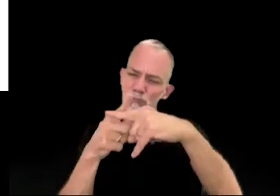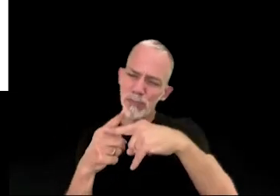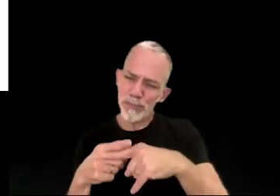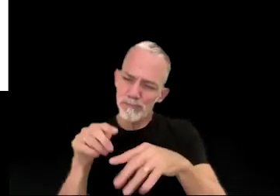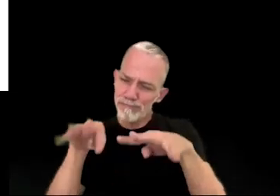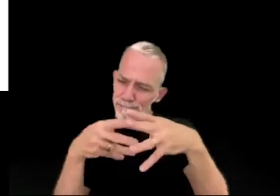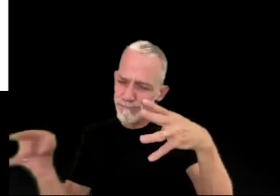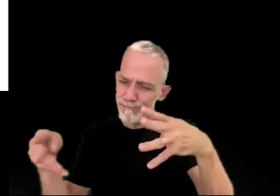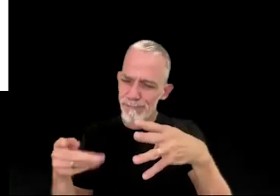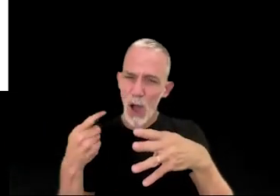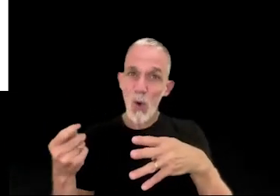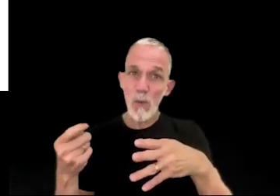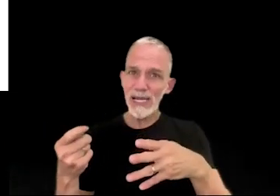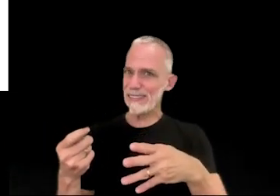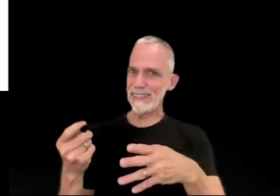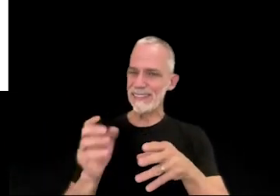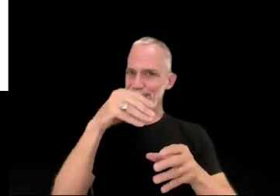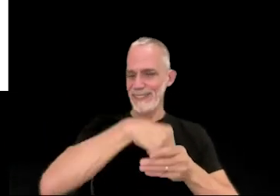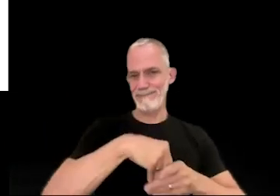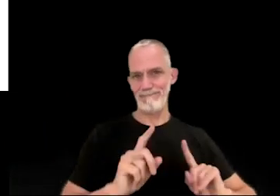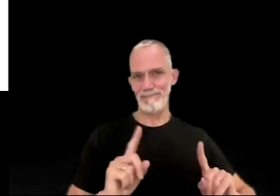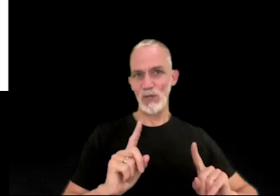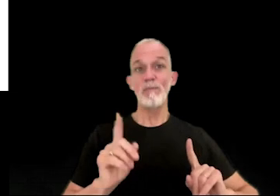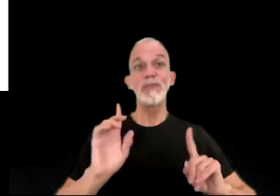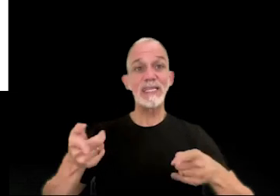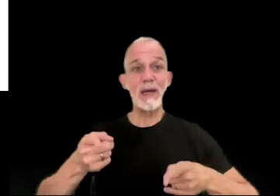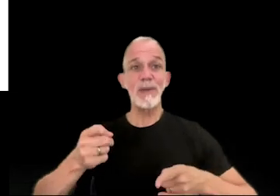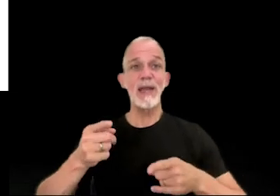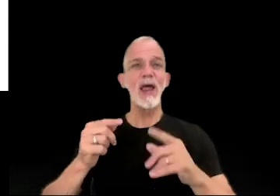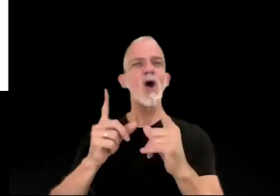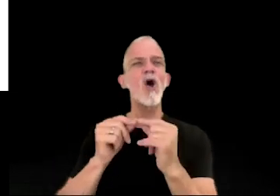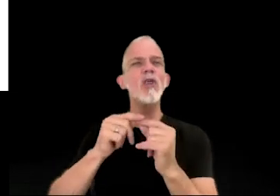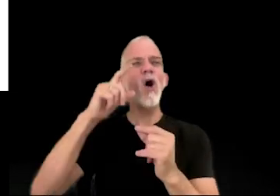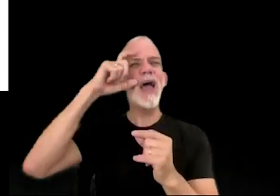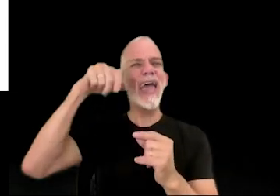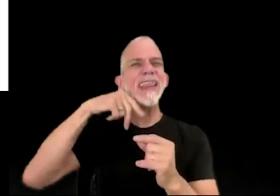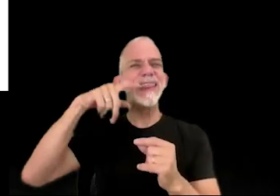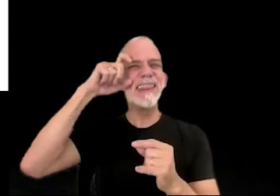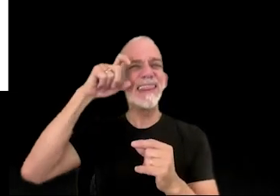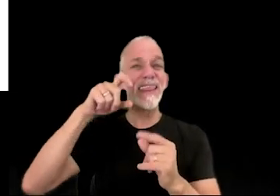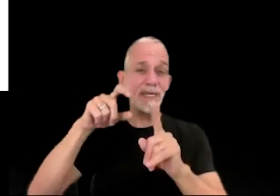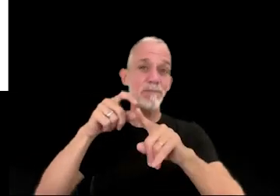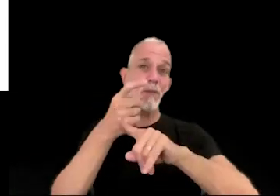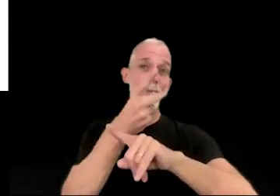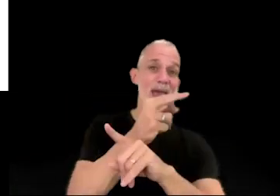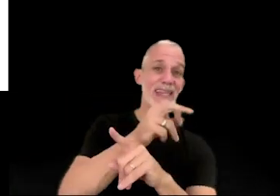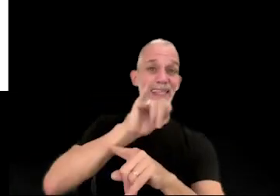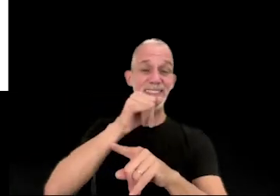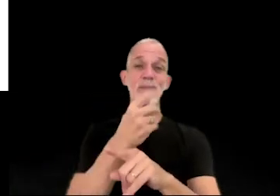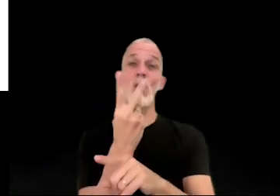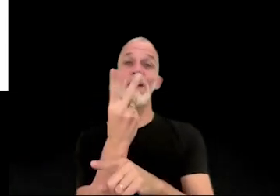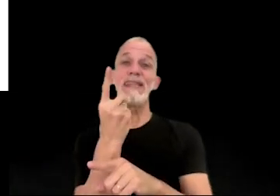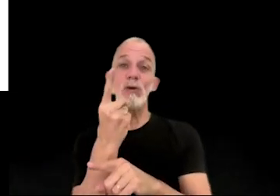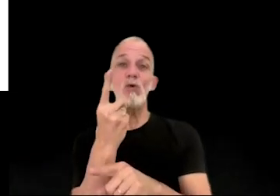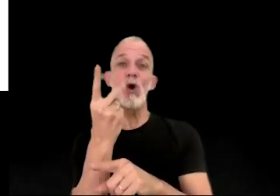En este régimen podemos incluir el código 20, pero no podríamos incluir el 21 ni el 24.